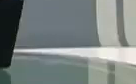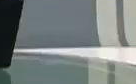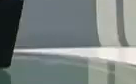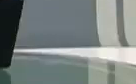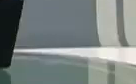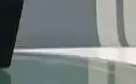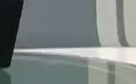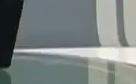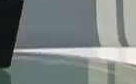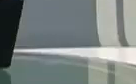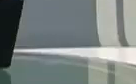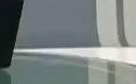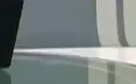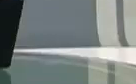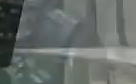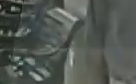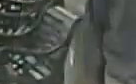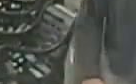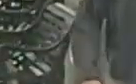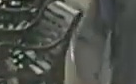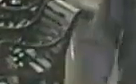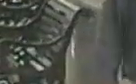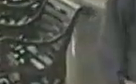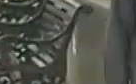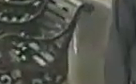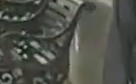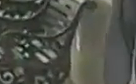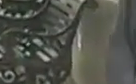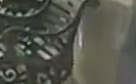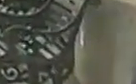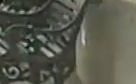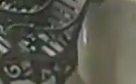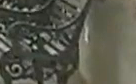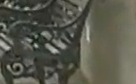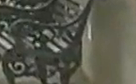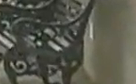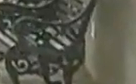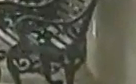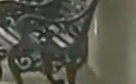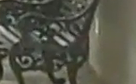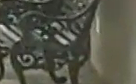Hay información de último minuto. Arranca a esta hora la actividad presidencial.